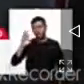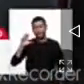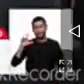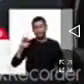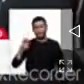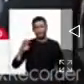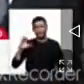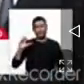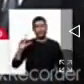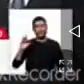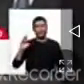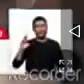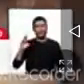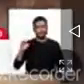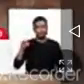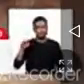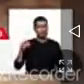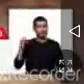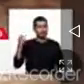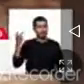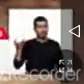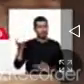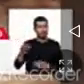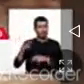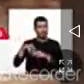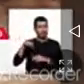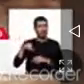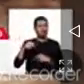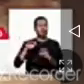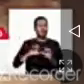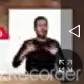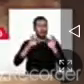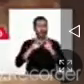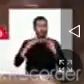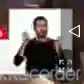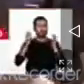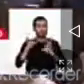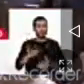Felipe Calderón, quien participa en Palacio de Gobierno de esta importante ceremonia.